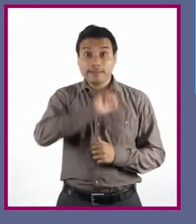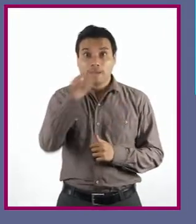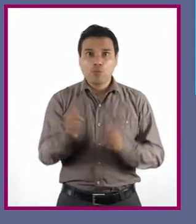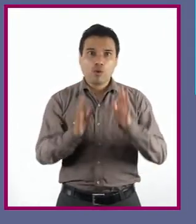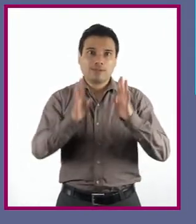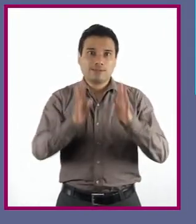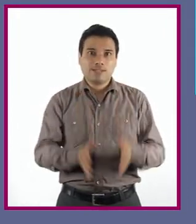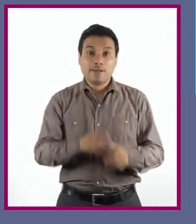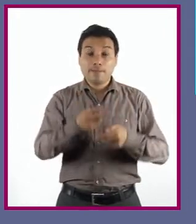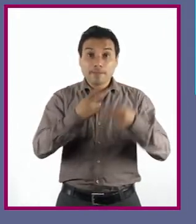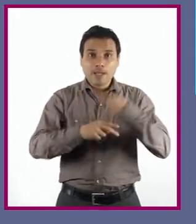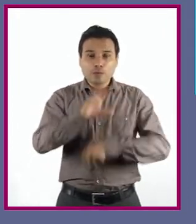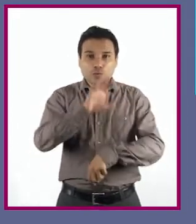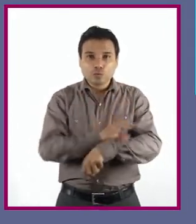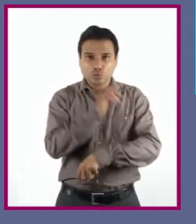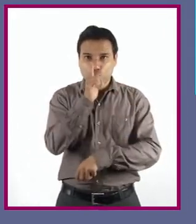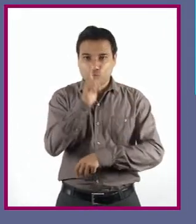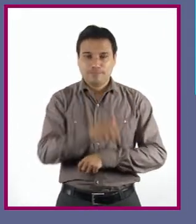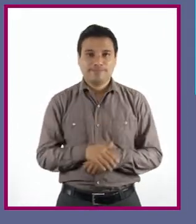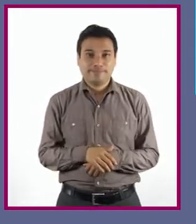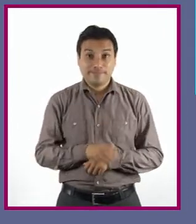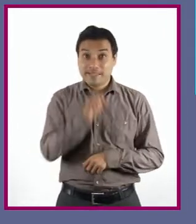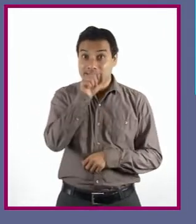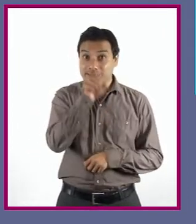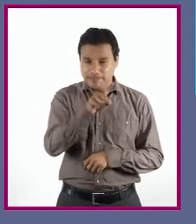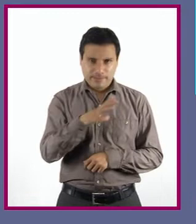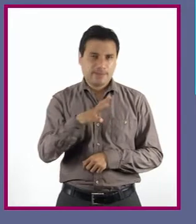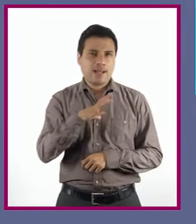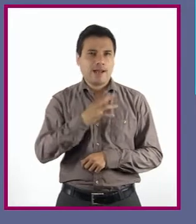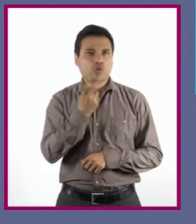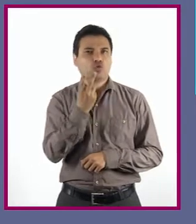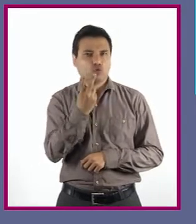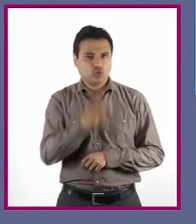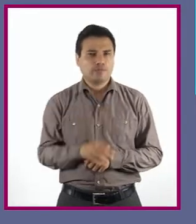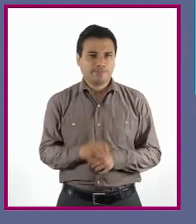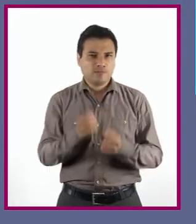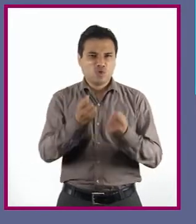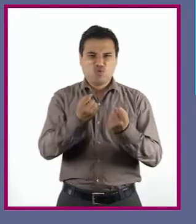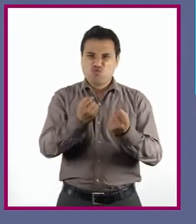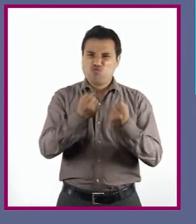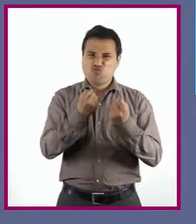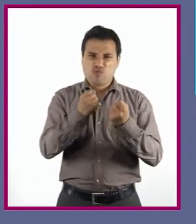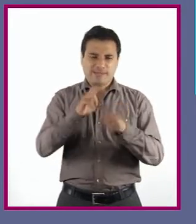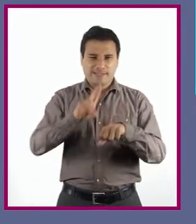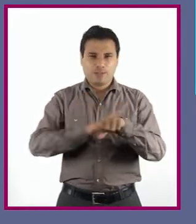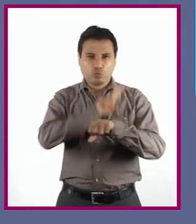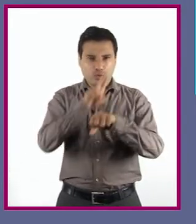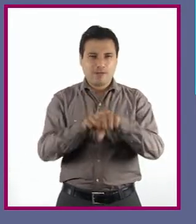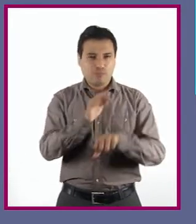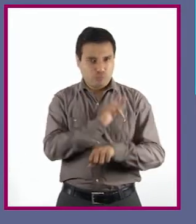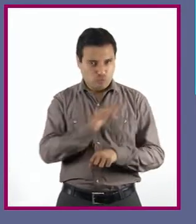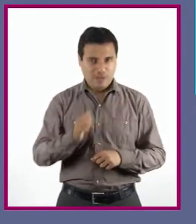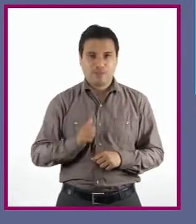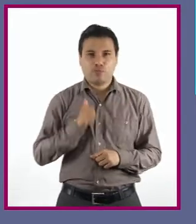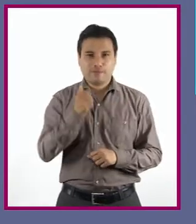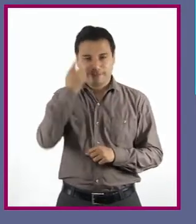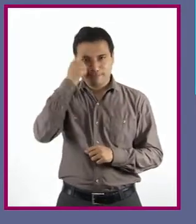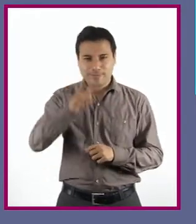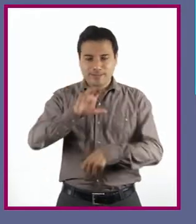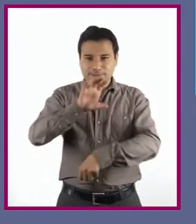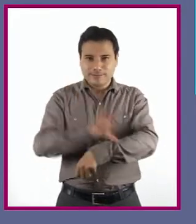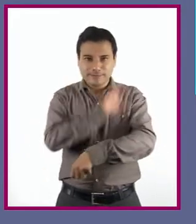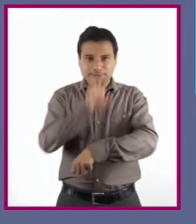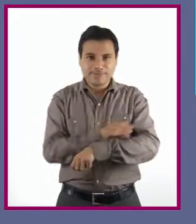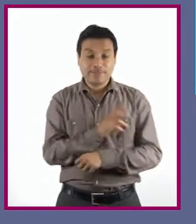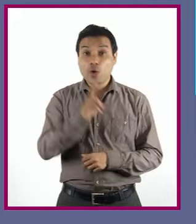el generador que produce la electricidad. Además, existen dos fuerzas de la naturaleza que podemos aprovechar para obtener electricidad: